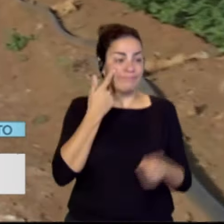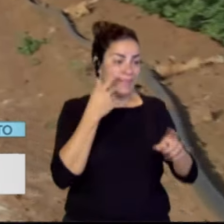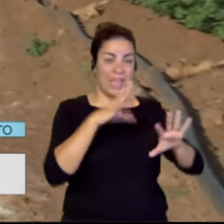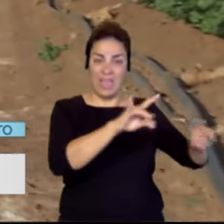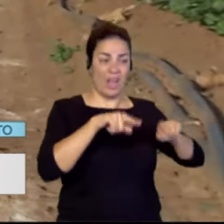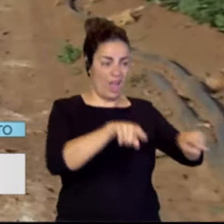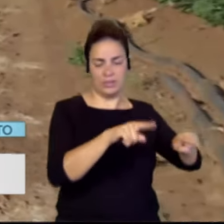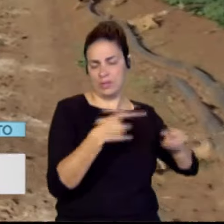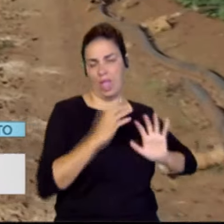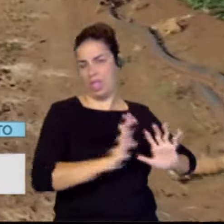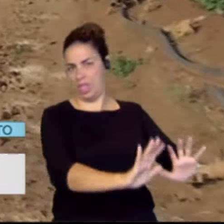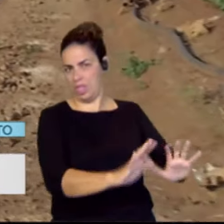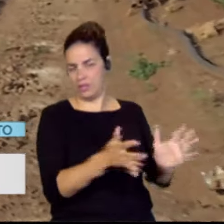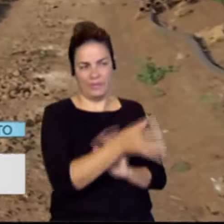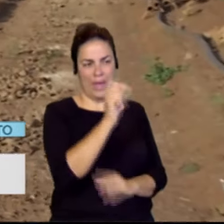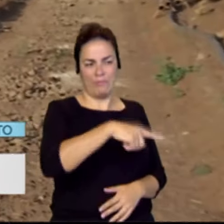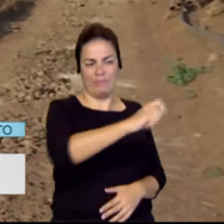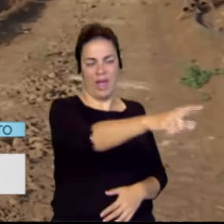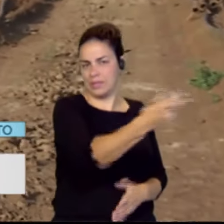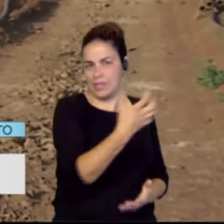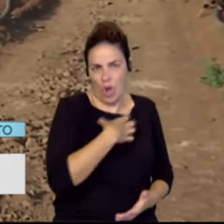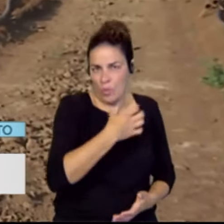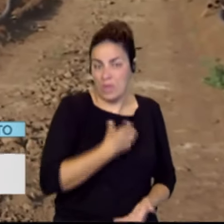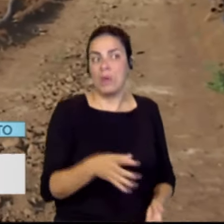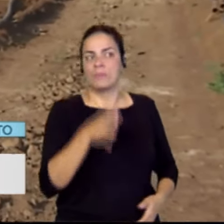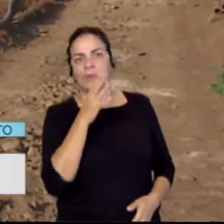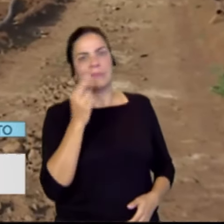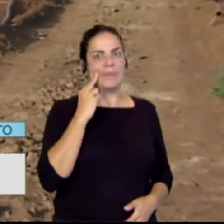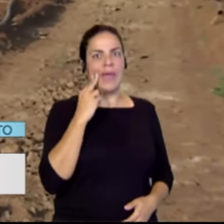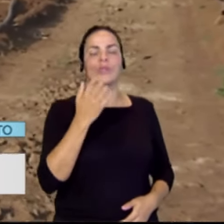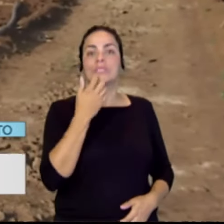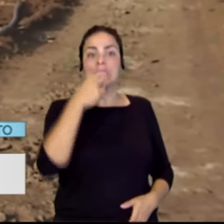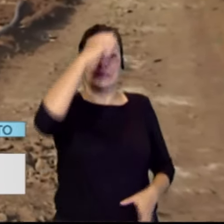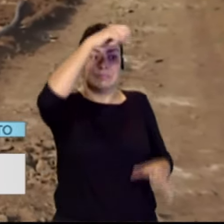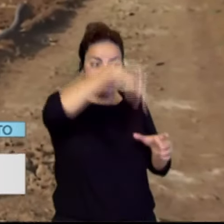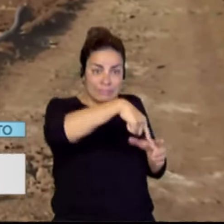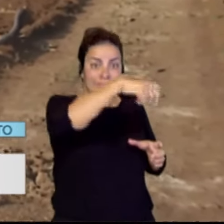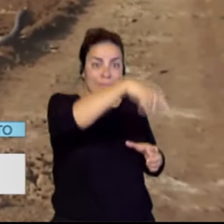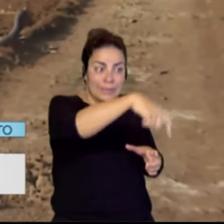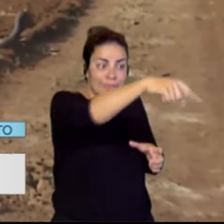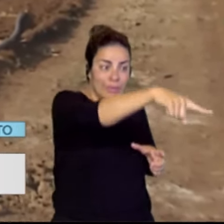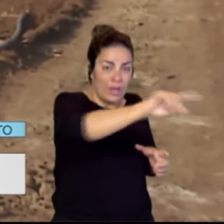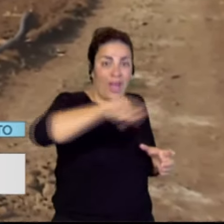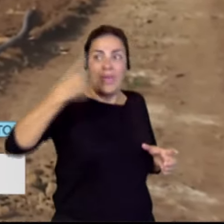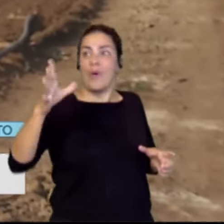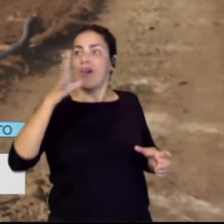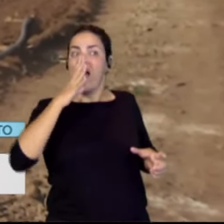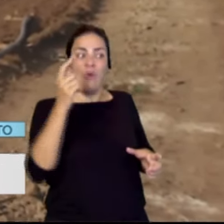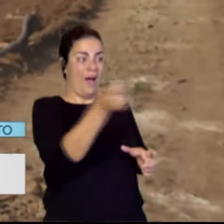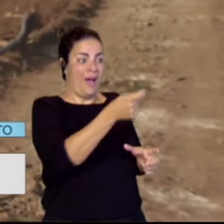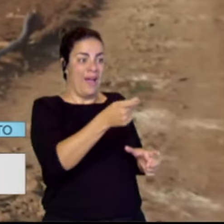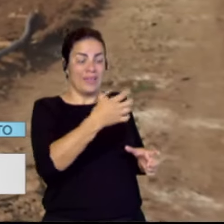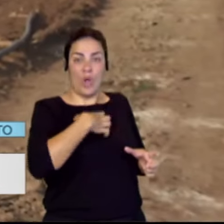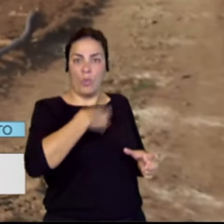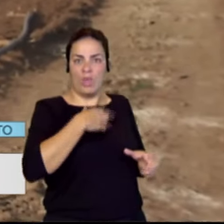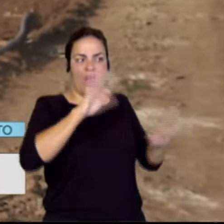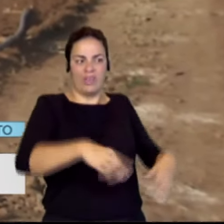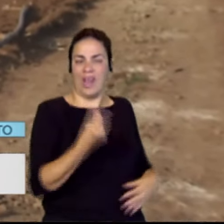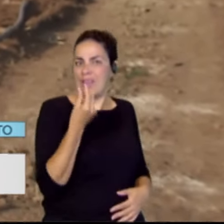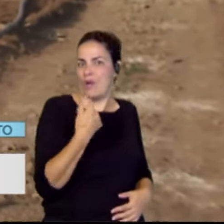plantar porque tenemos miedo de que poner la semilla en la tierra para no tener agua es perder un